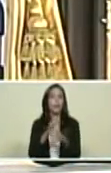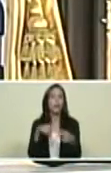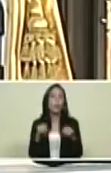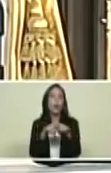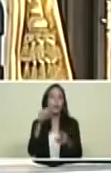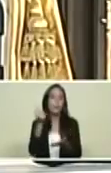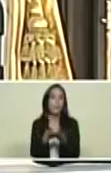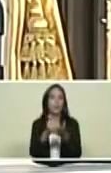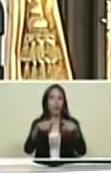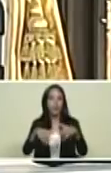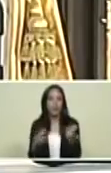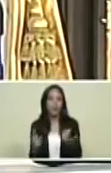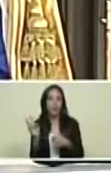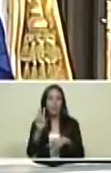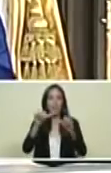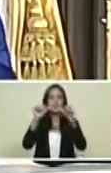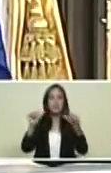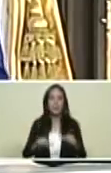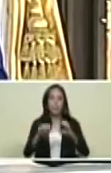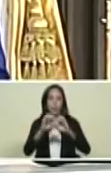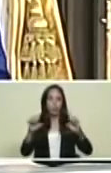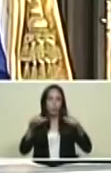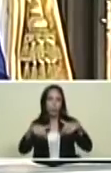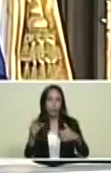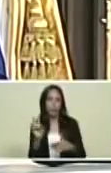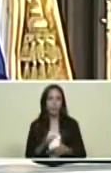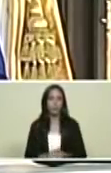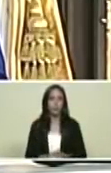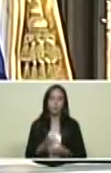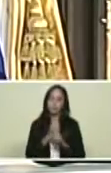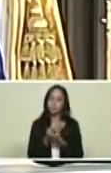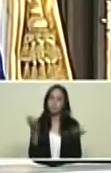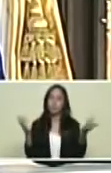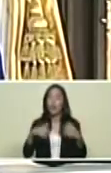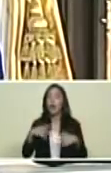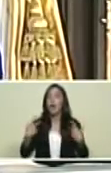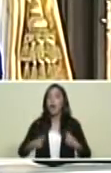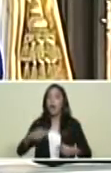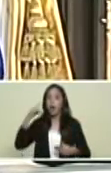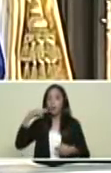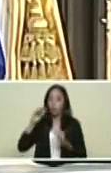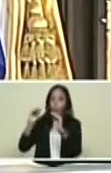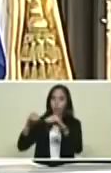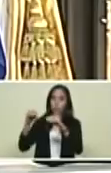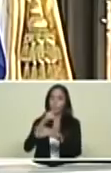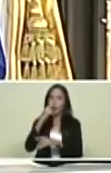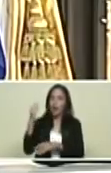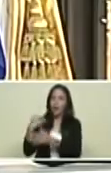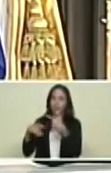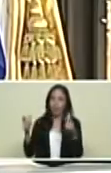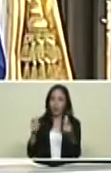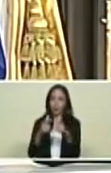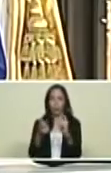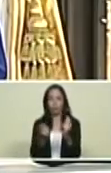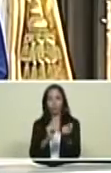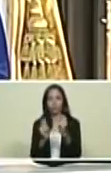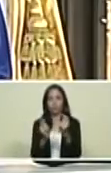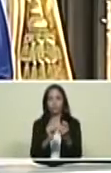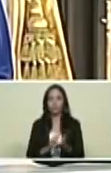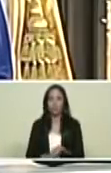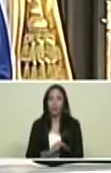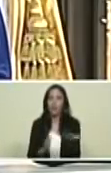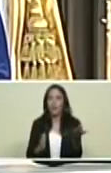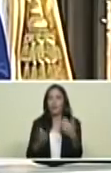sistema educativo venezolano. Tenemos que garantizar, profesor Aristóbulo, como lo hablamos en la reunión que sostuvimos antes de